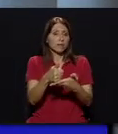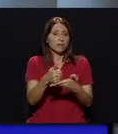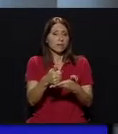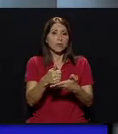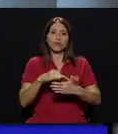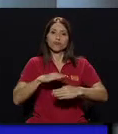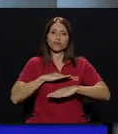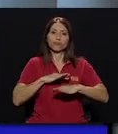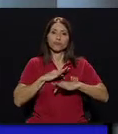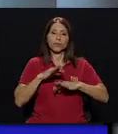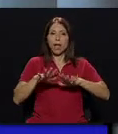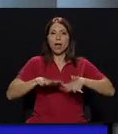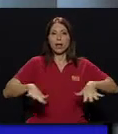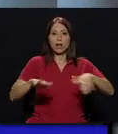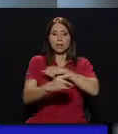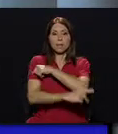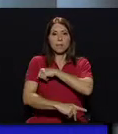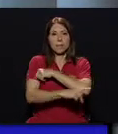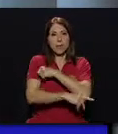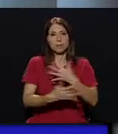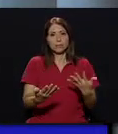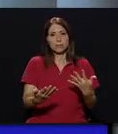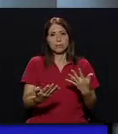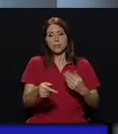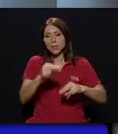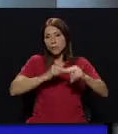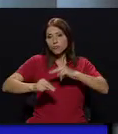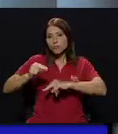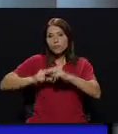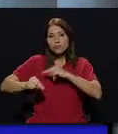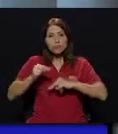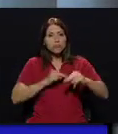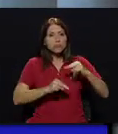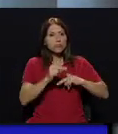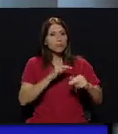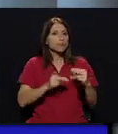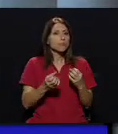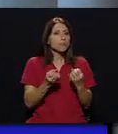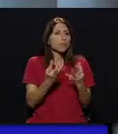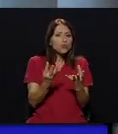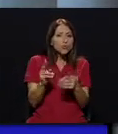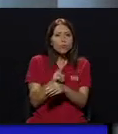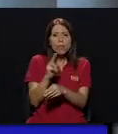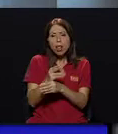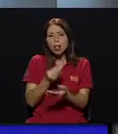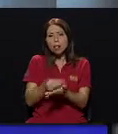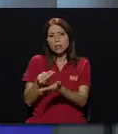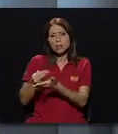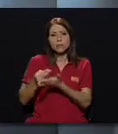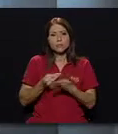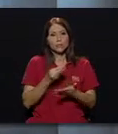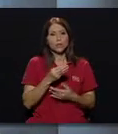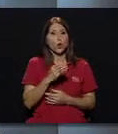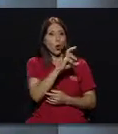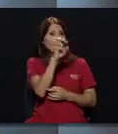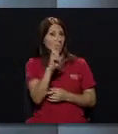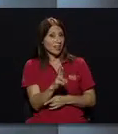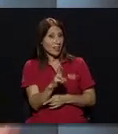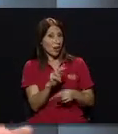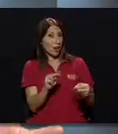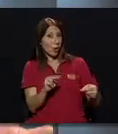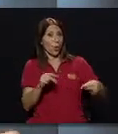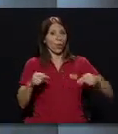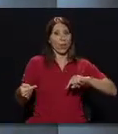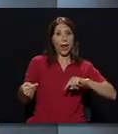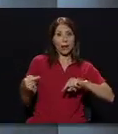ayudar a abastecer el mercado local, que es por sí un mercado que, de mucho consumo. Costa Rica, digamos, contrario